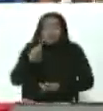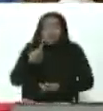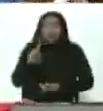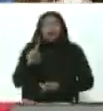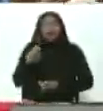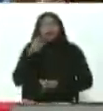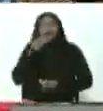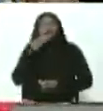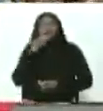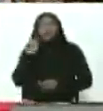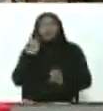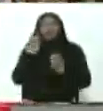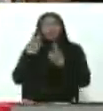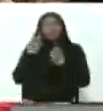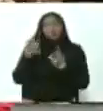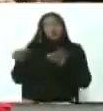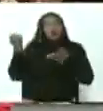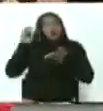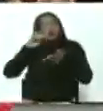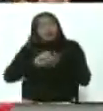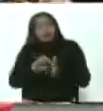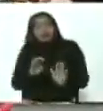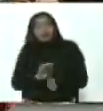Un chance, una oportunidad. Una.